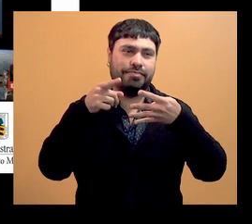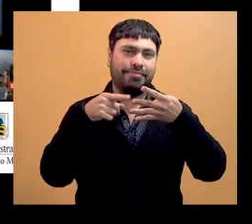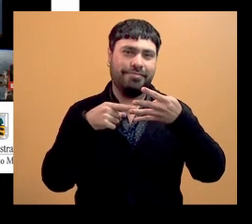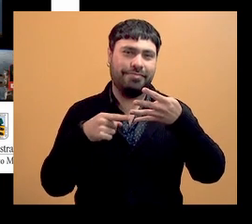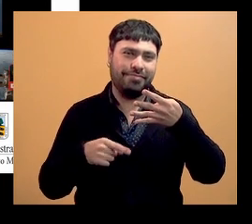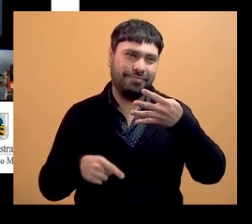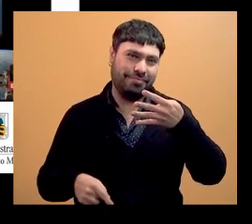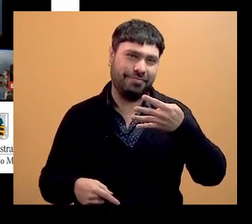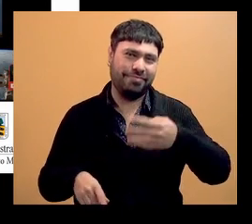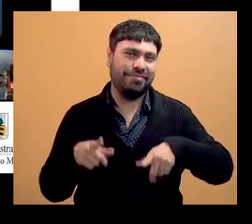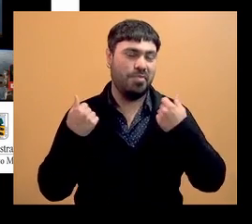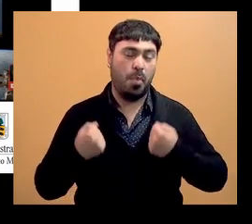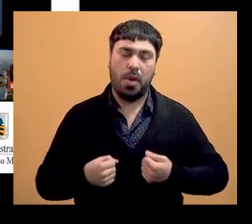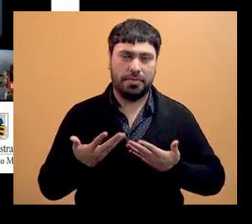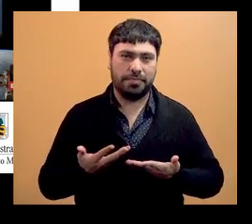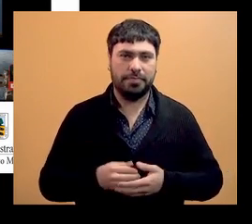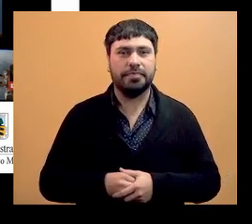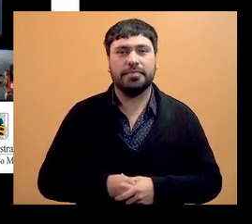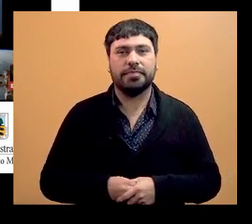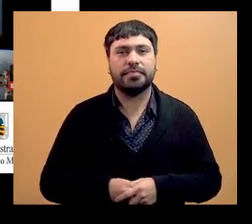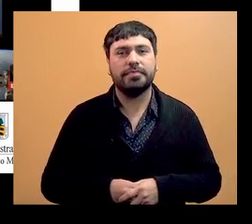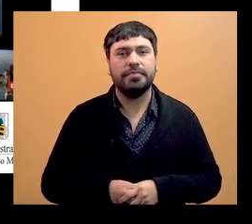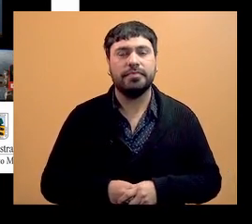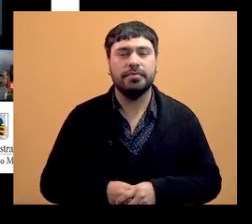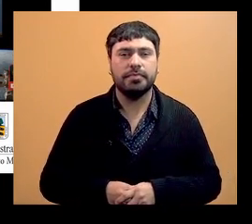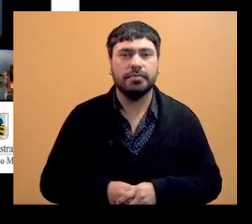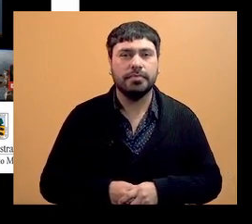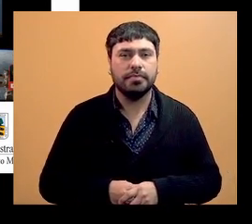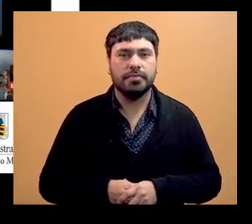de requerimientos menores, además, tanto para el lanzamiento como